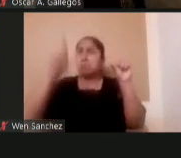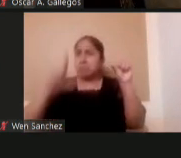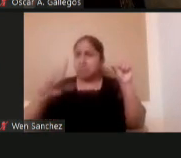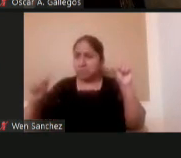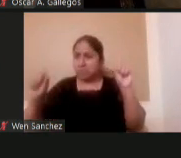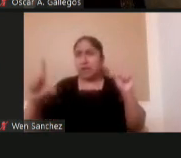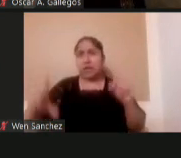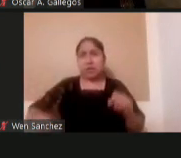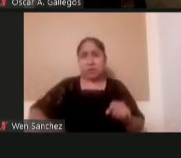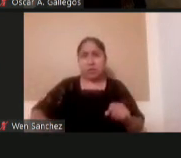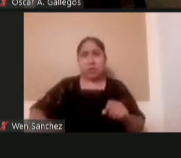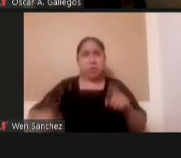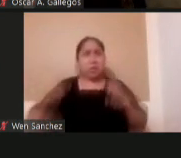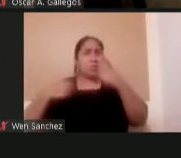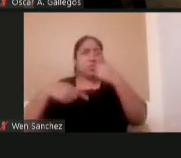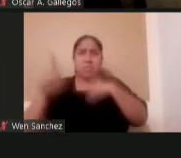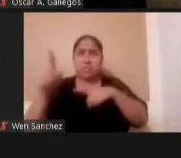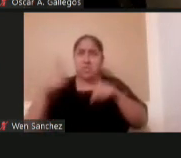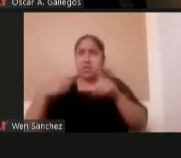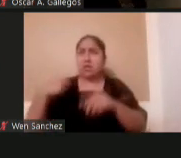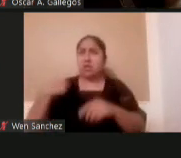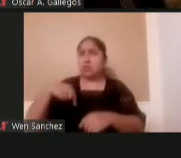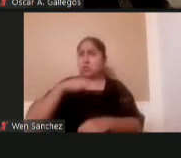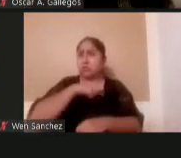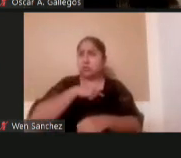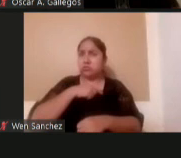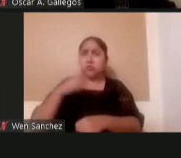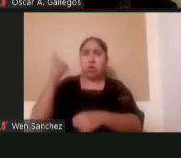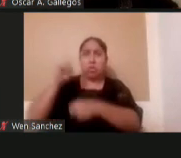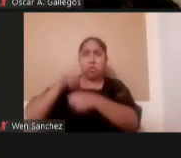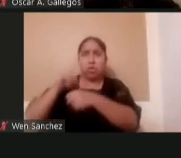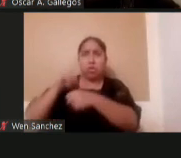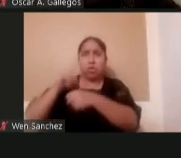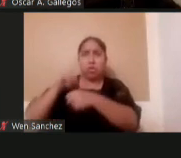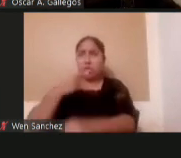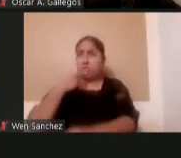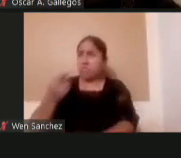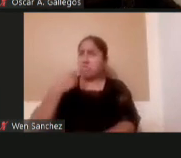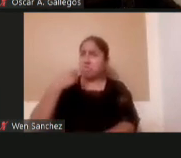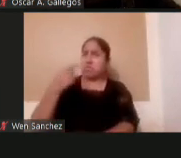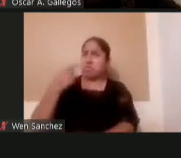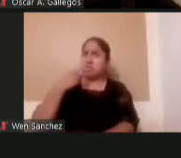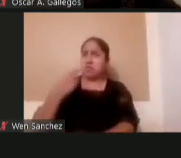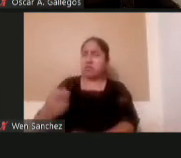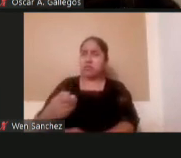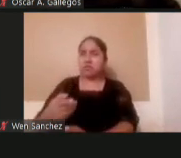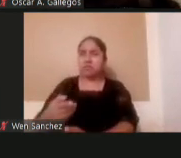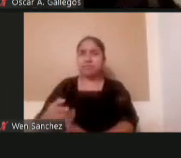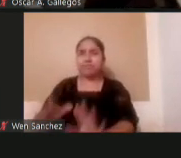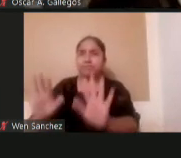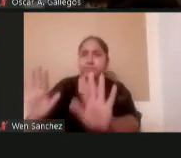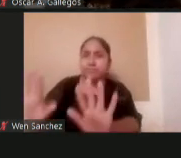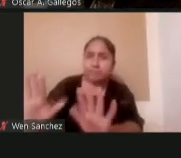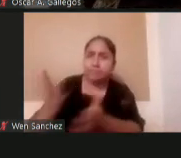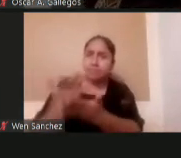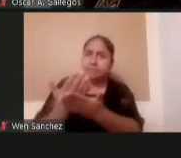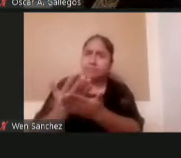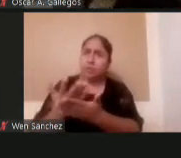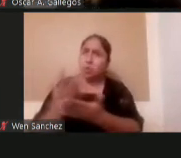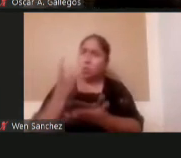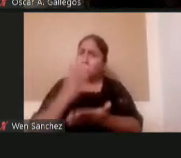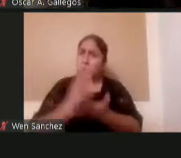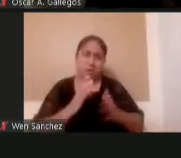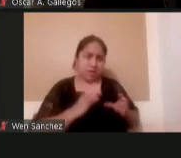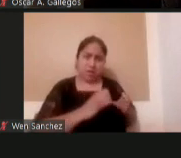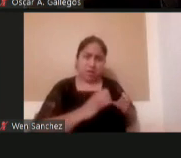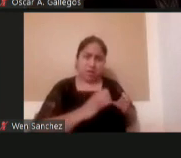sobre el tema, por favor. El tema con APRED es muy importante, como lo he dicho ya en mi primera intervención, pero